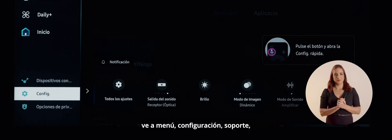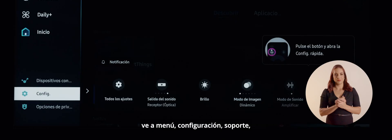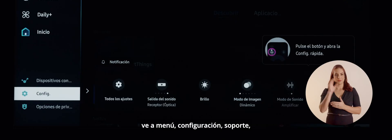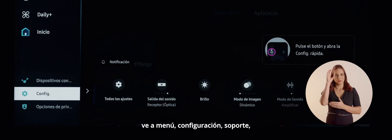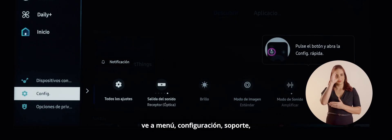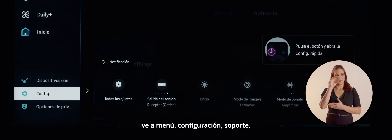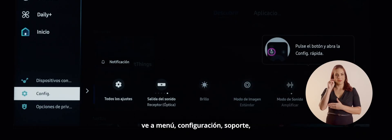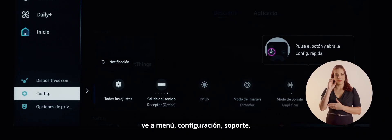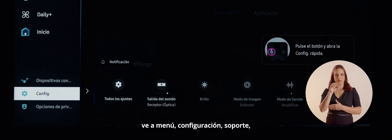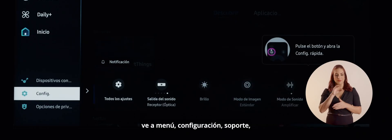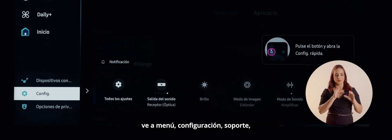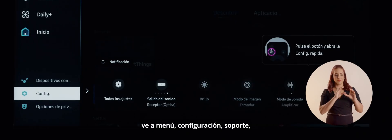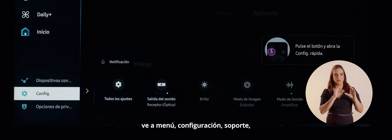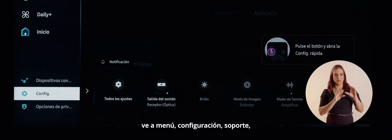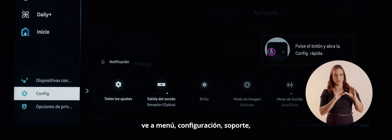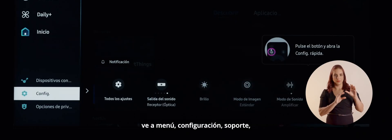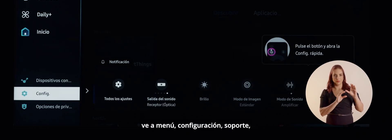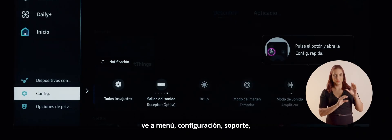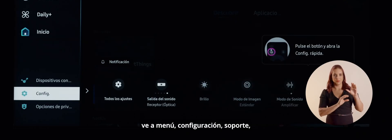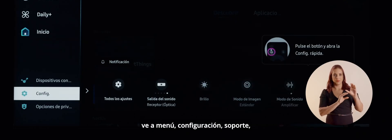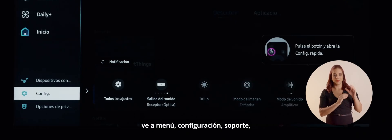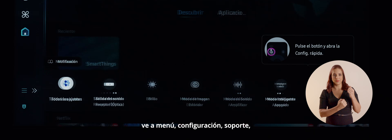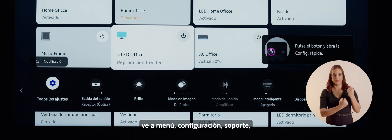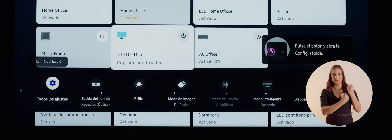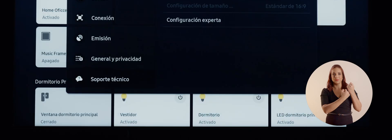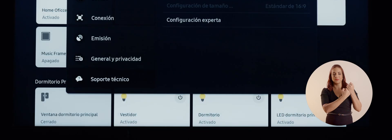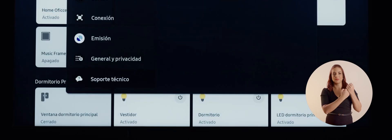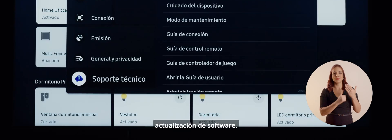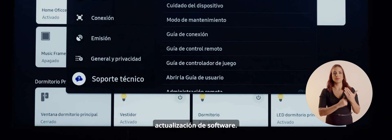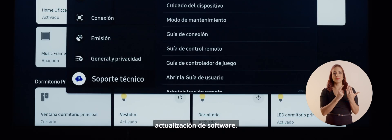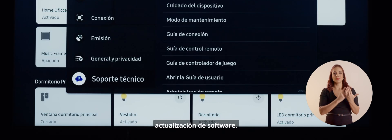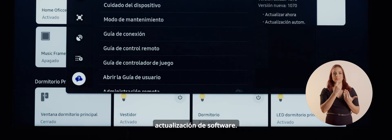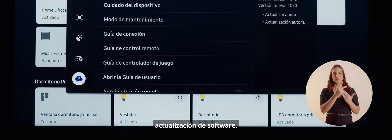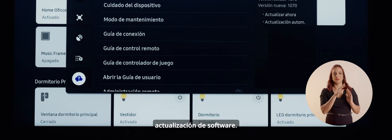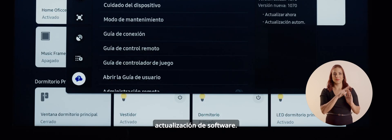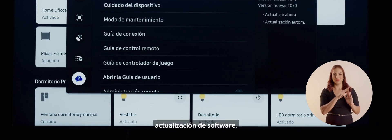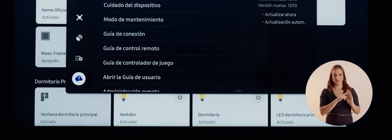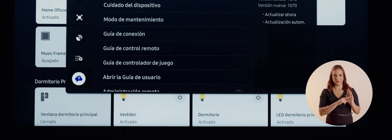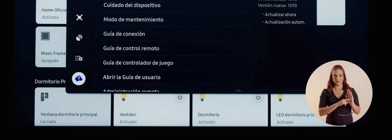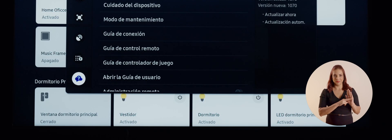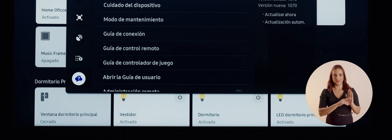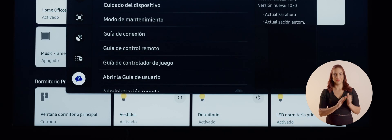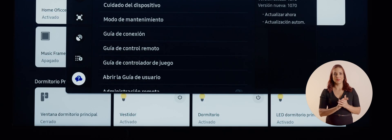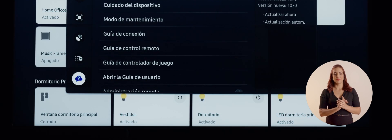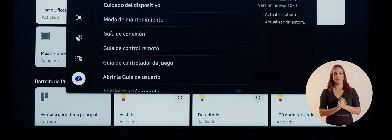Ve a Menú, Configuración, Soporte, Actualización de Software.